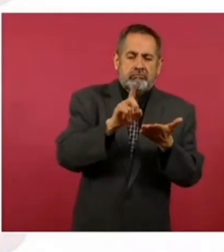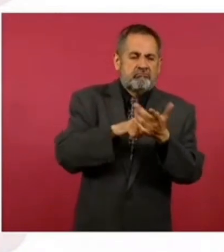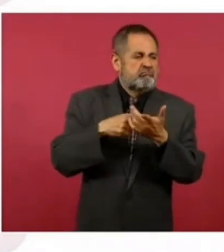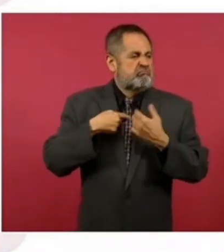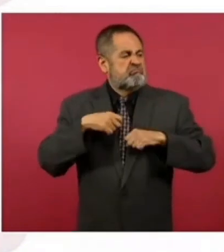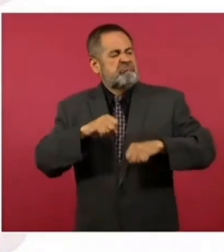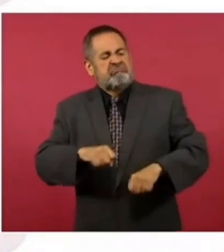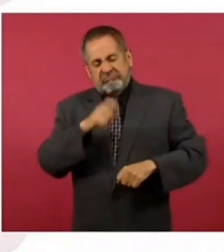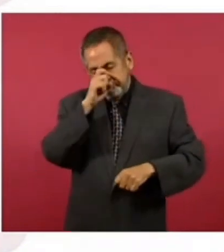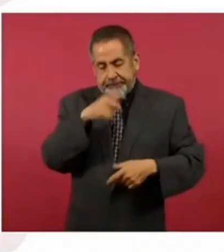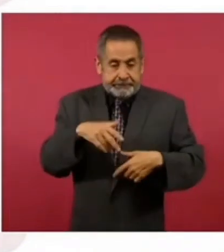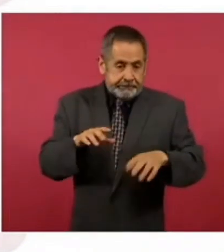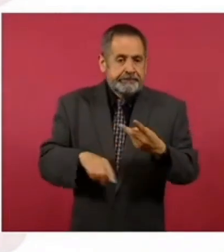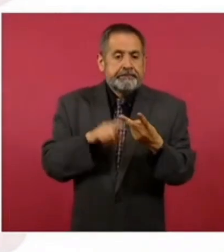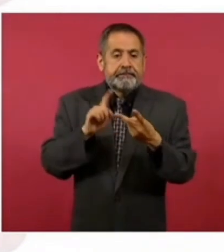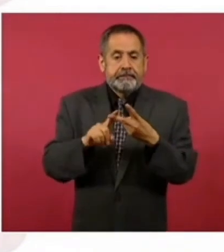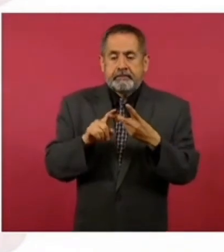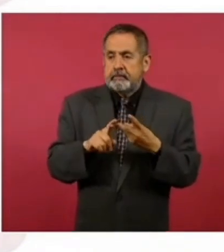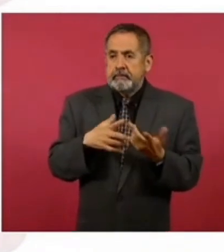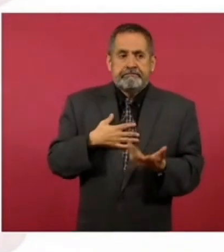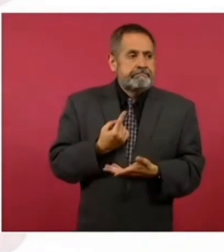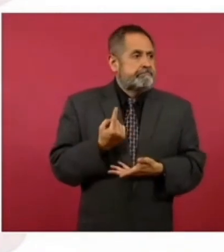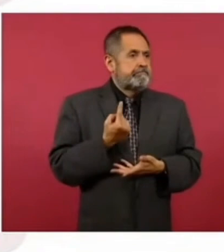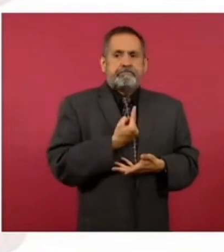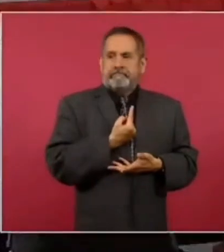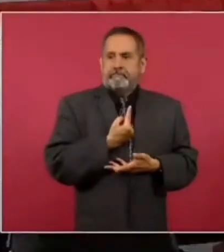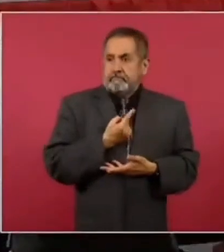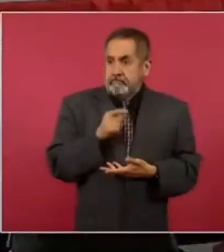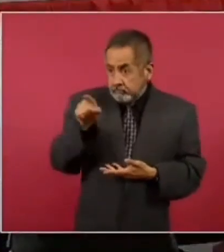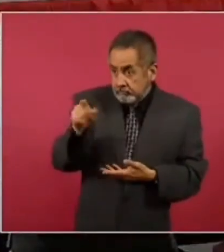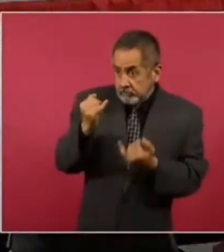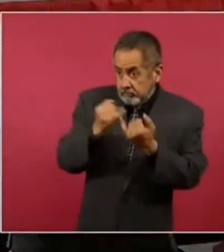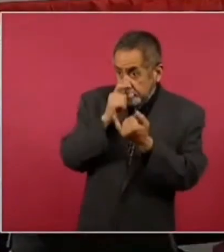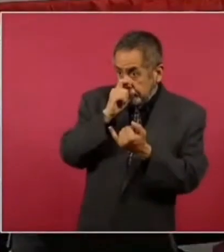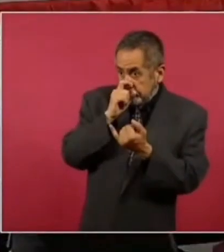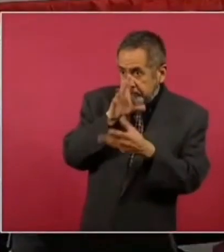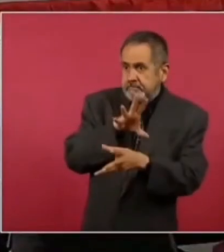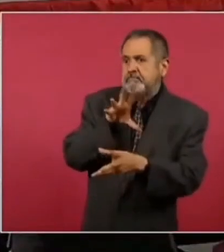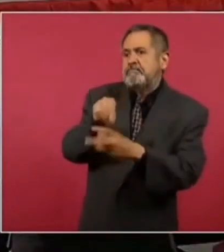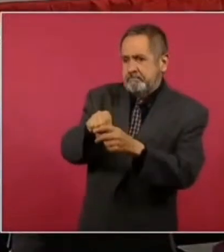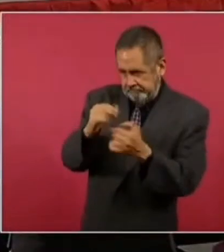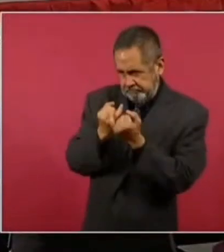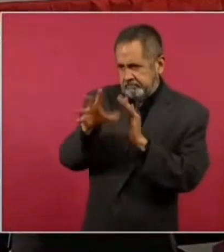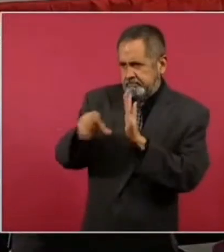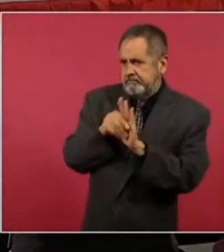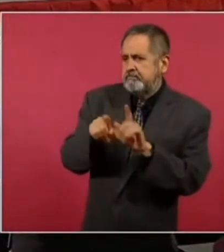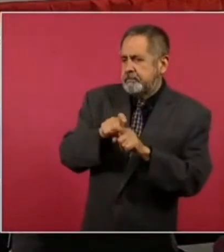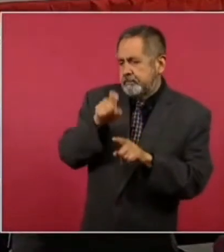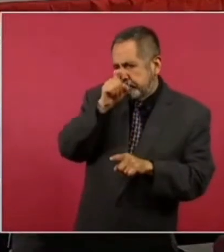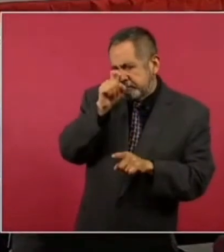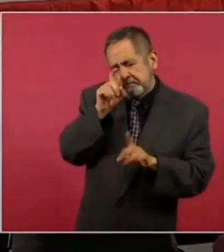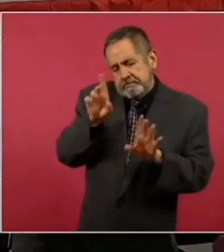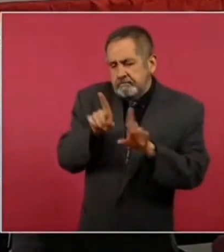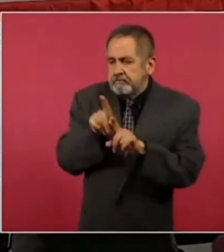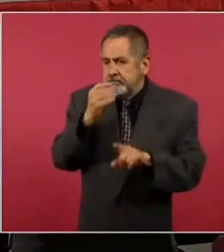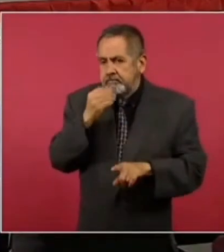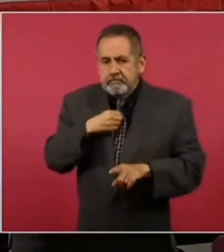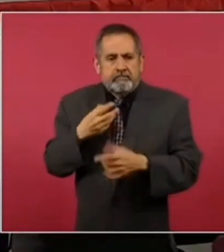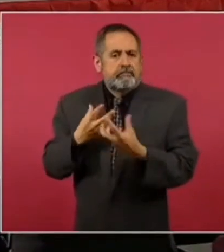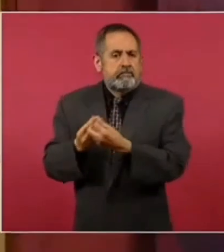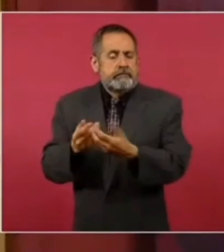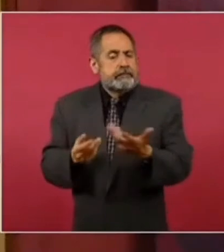drogas, buscar una pertenencia a un sitio de inclusión, porque de origen se está profundamente